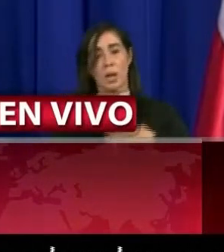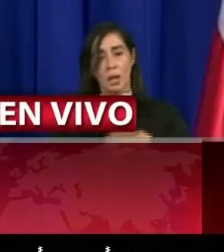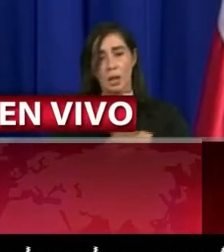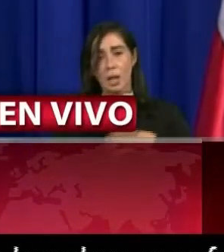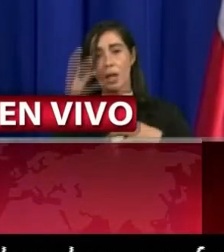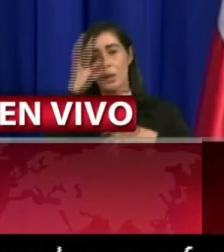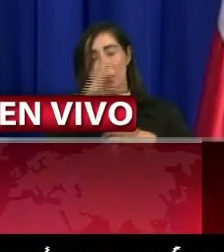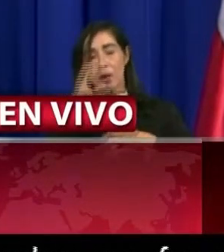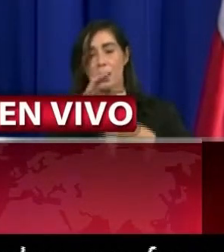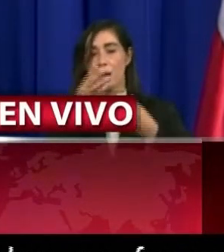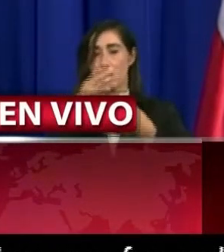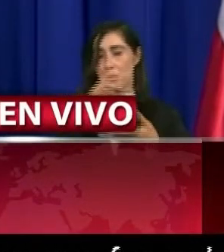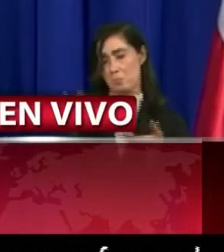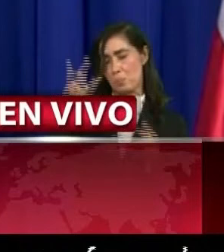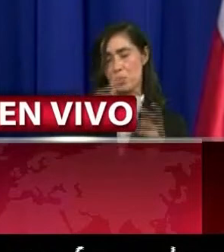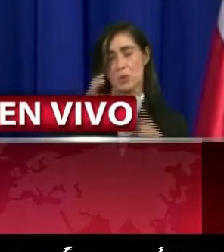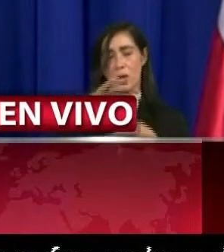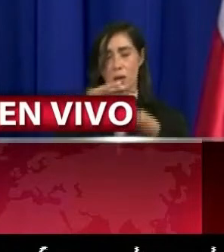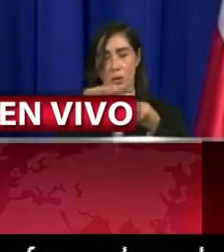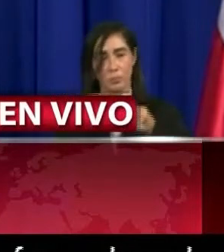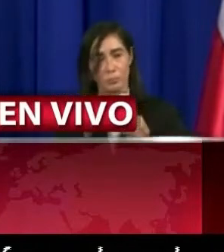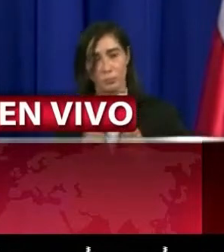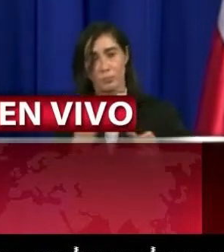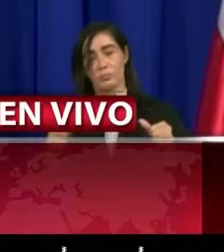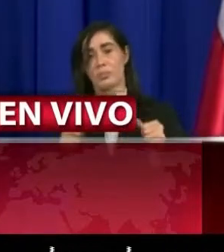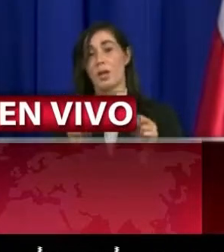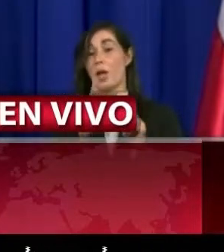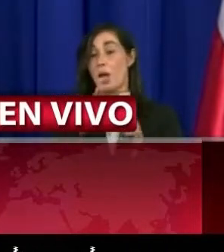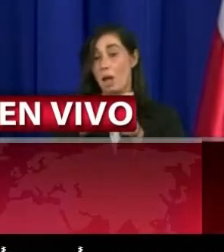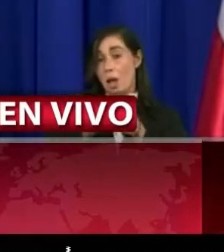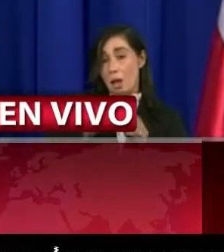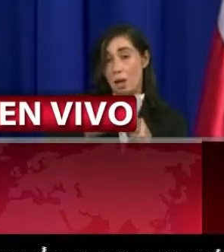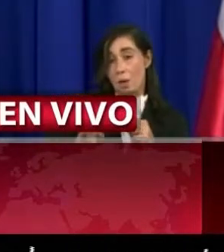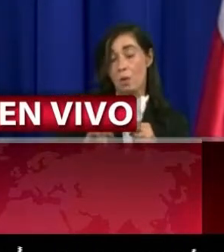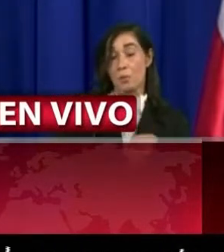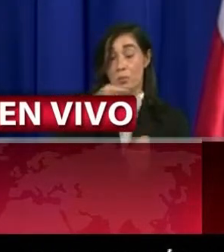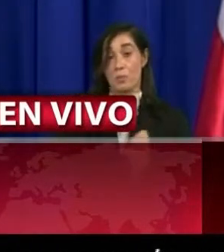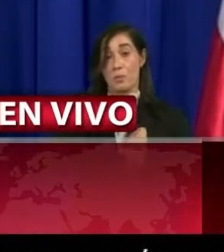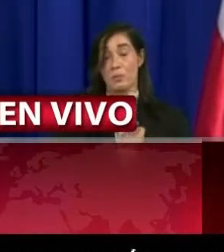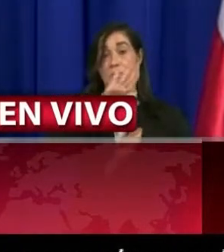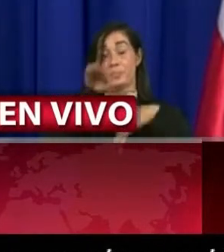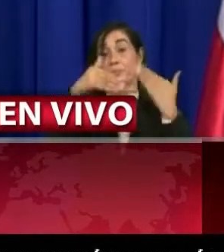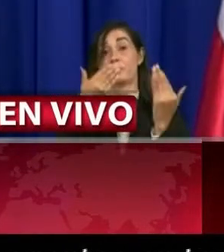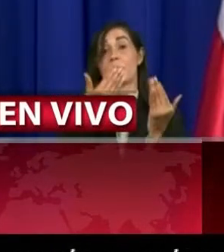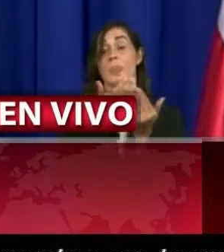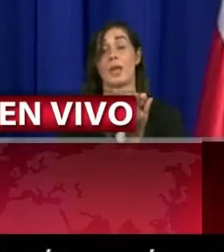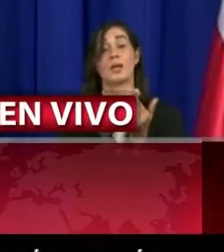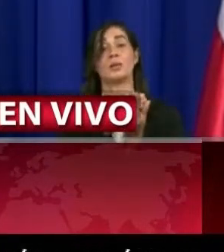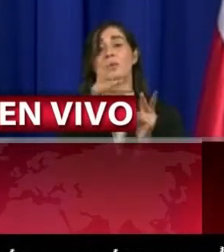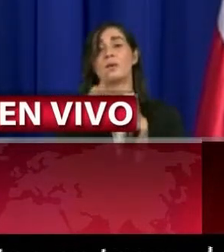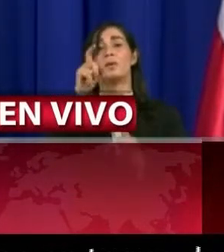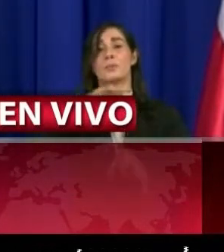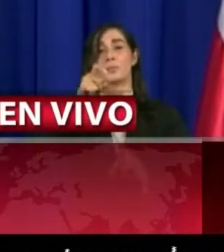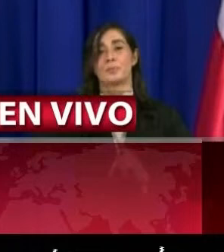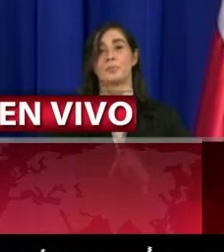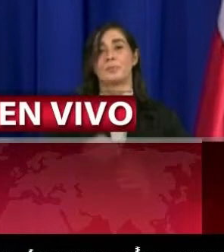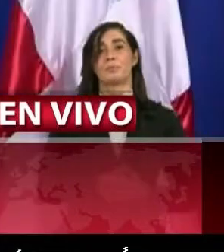buscarle una solución viable en la brevedad posible a todos los que